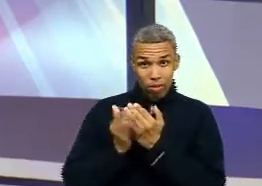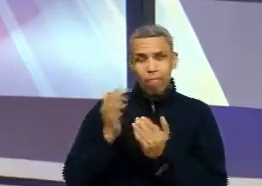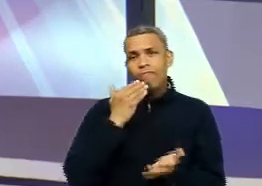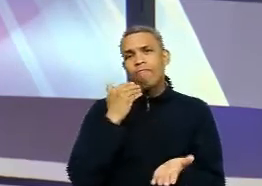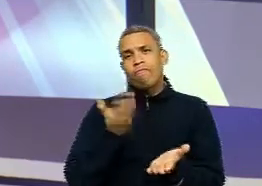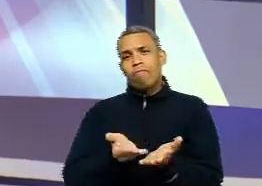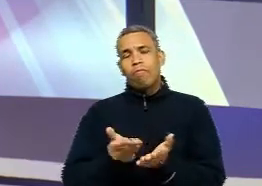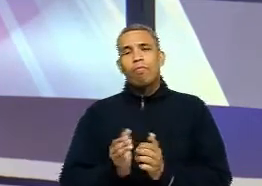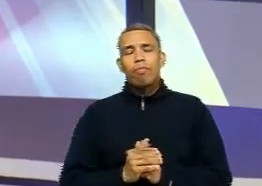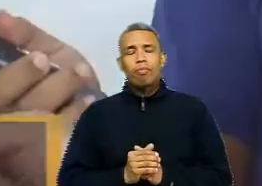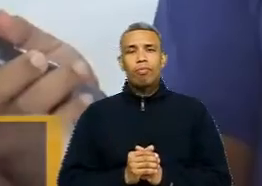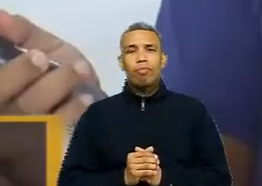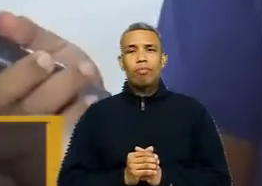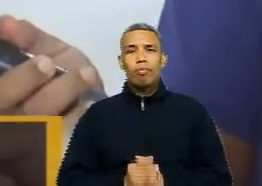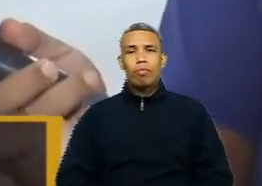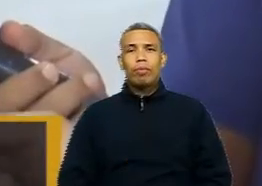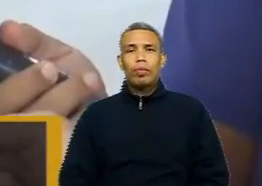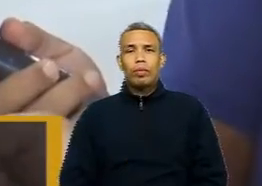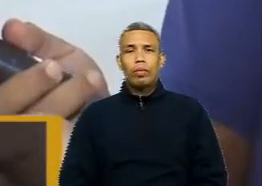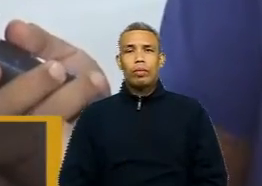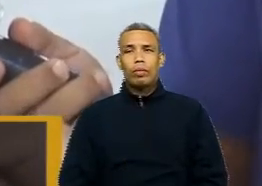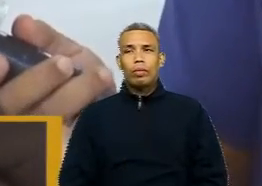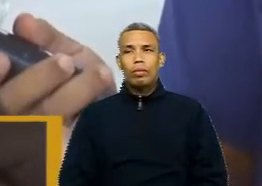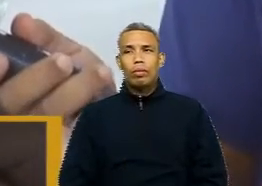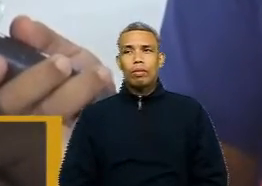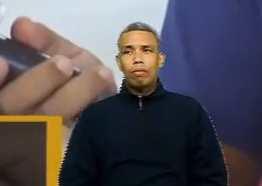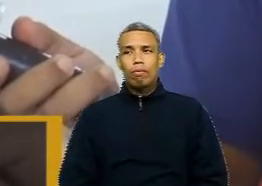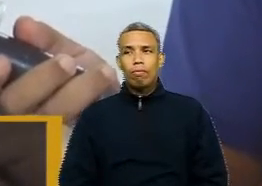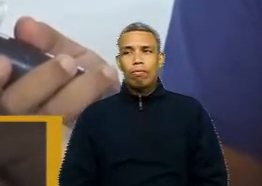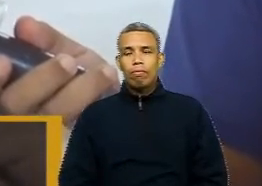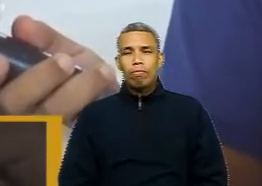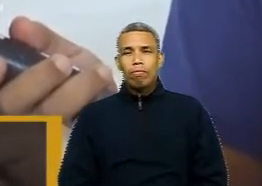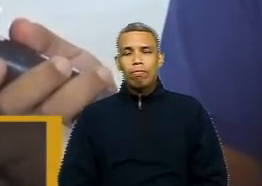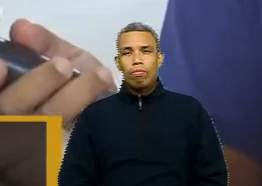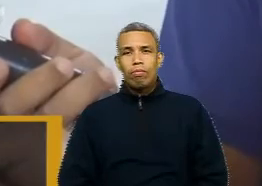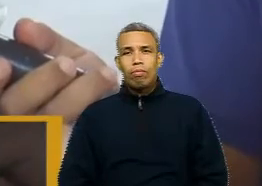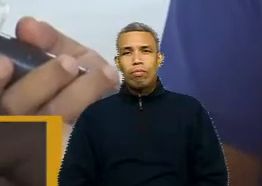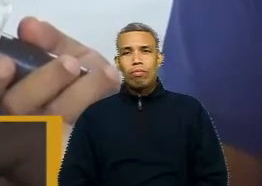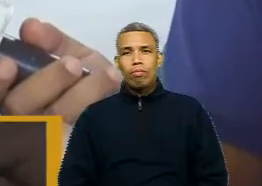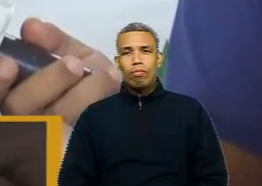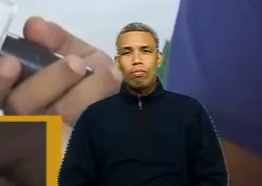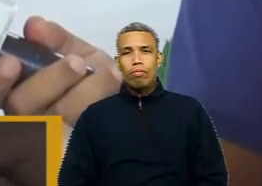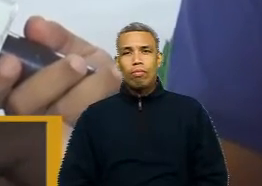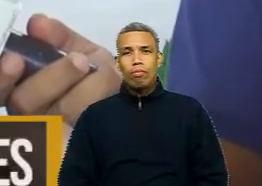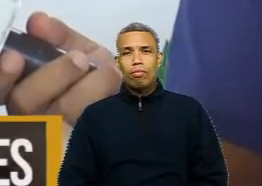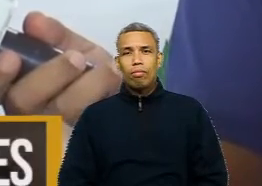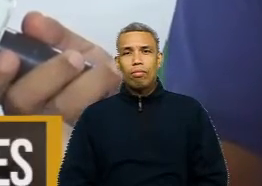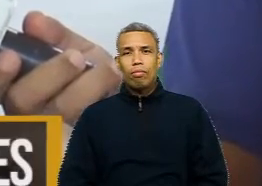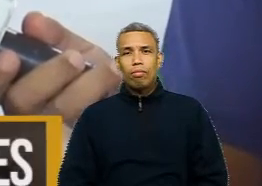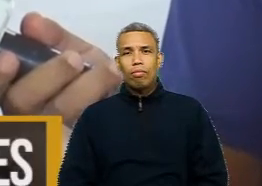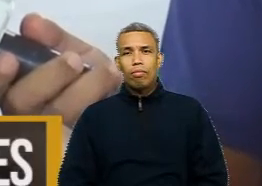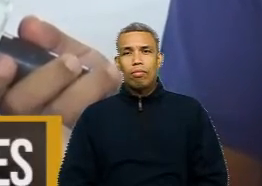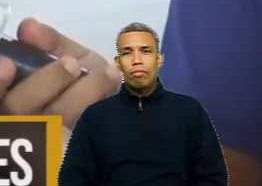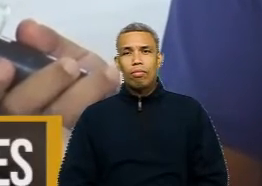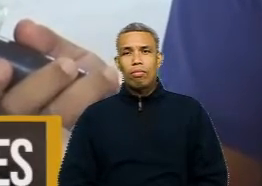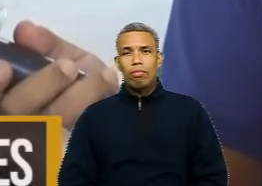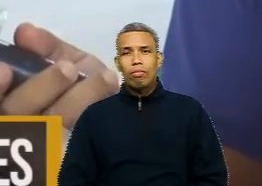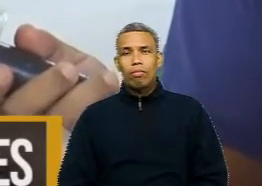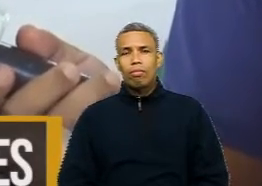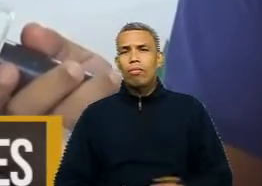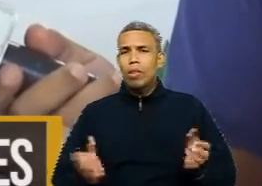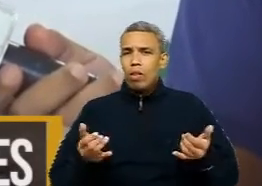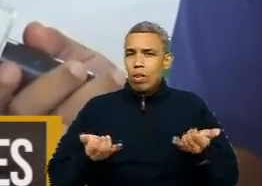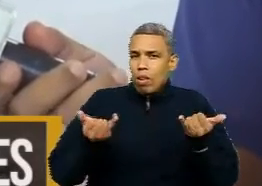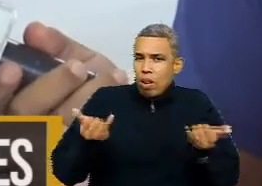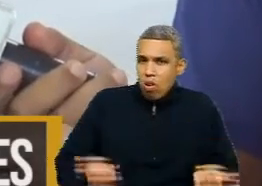delictivos. Este es el apoyo más importante que nosotros debemos y tenemos en estos momentos, la recuperación de la